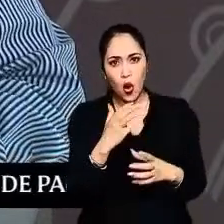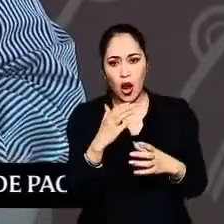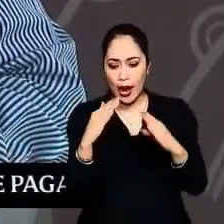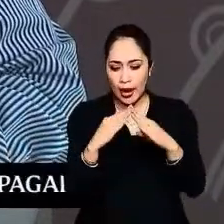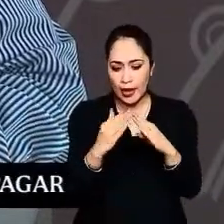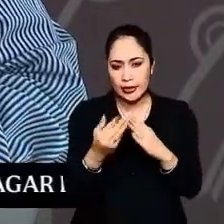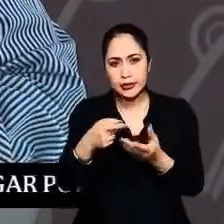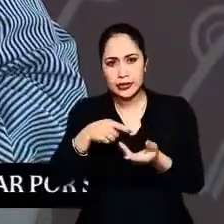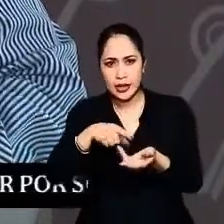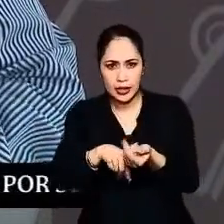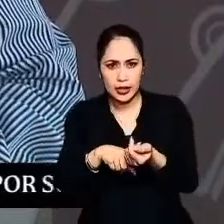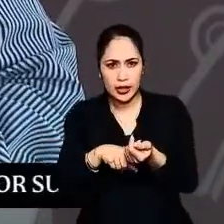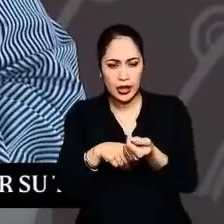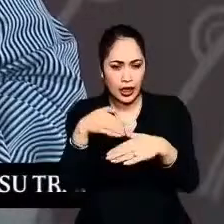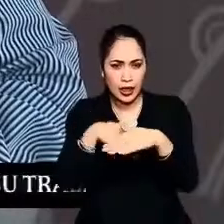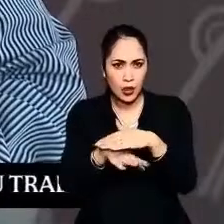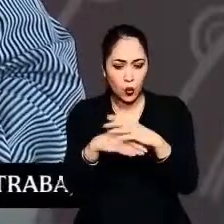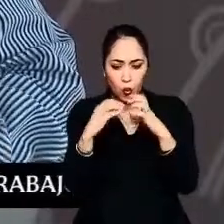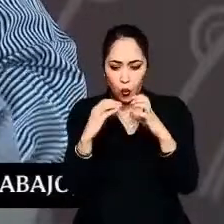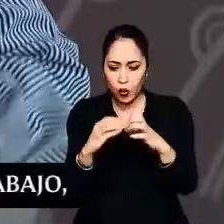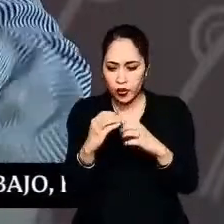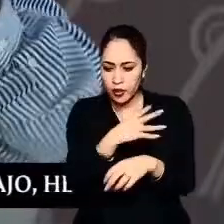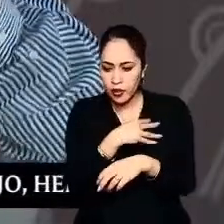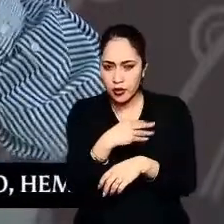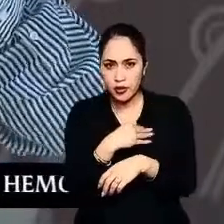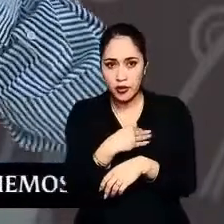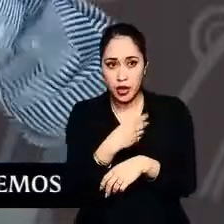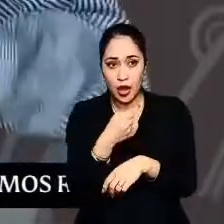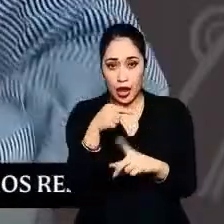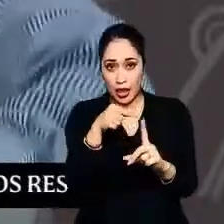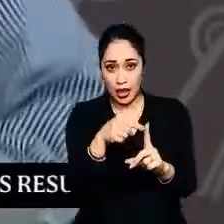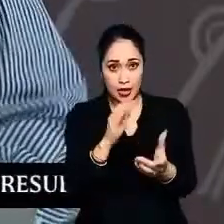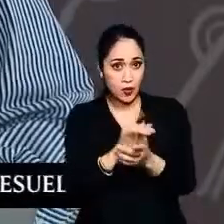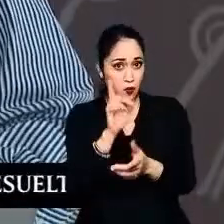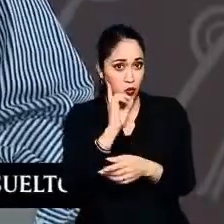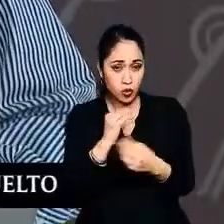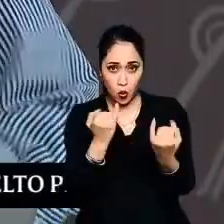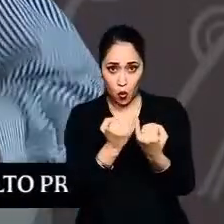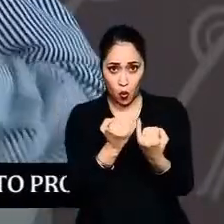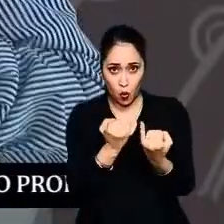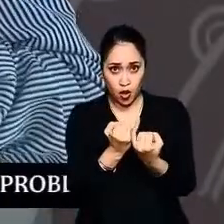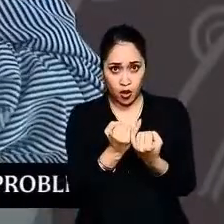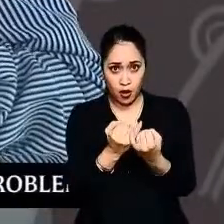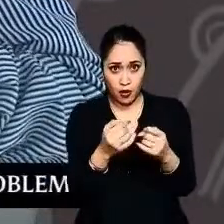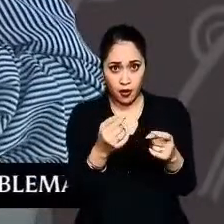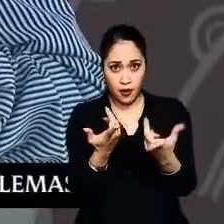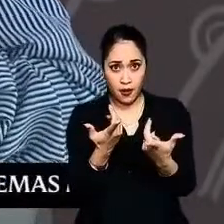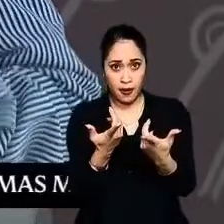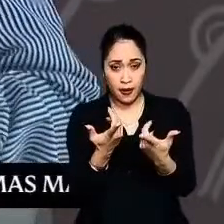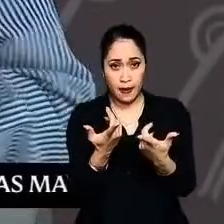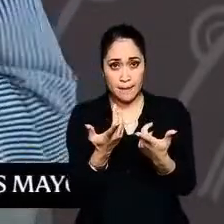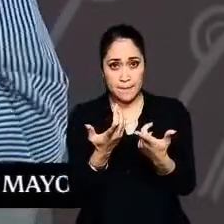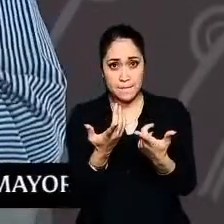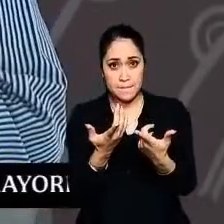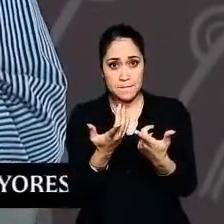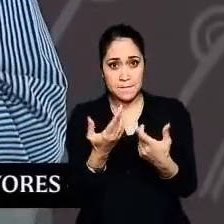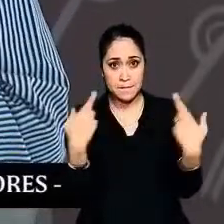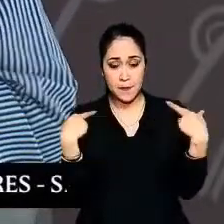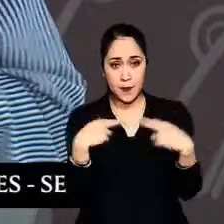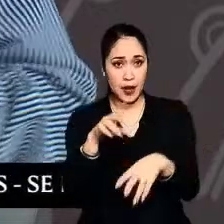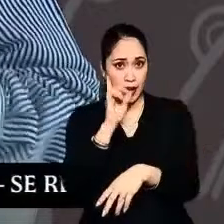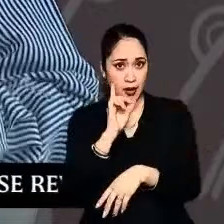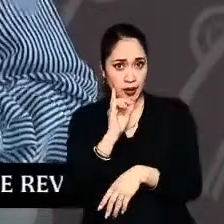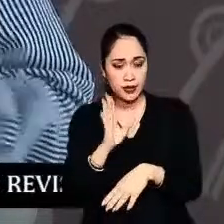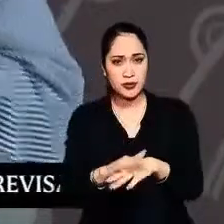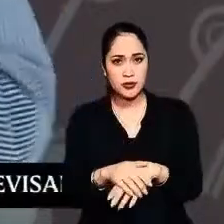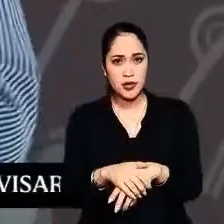Ella era maestra como yo. Pues me dijo no, porque yo quiero tener la autonomía del dinerito